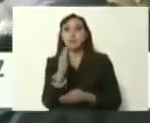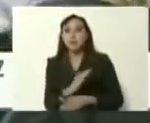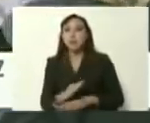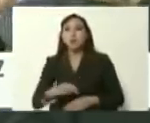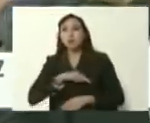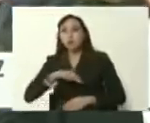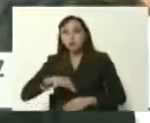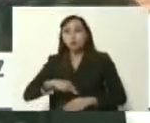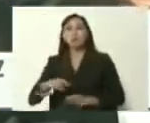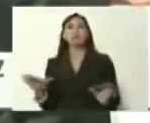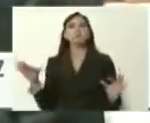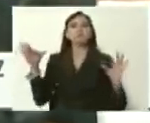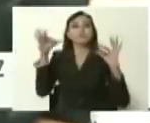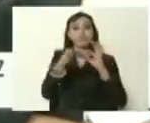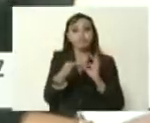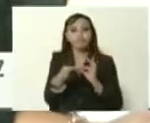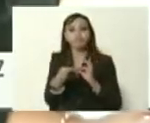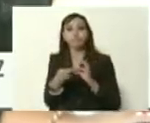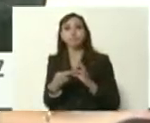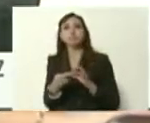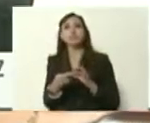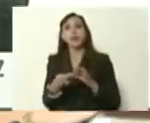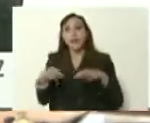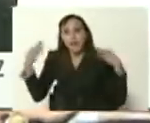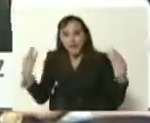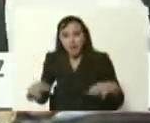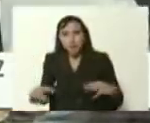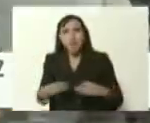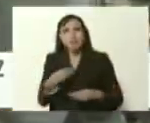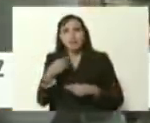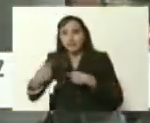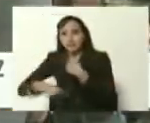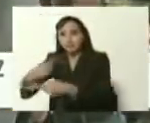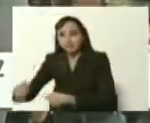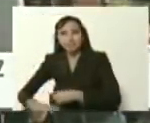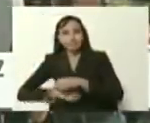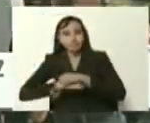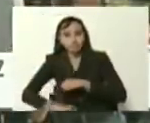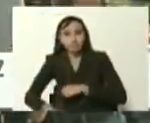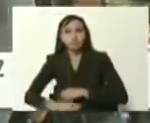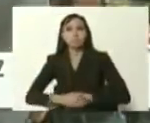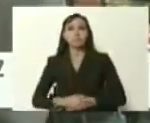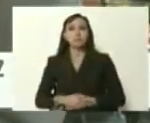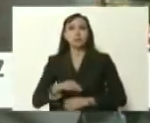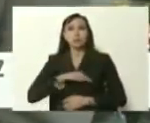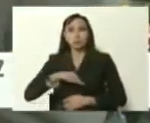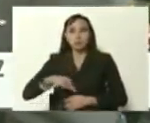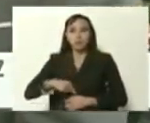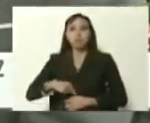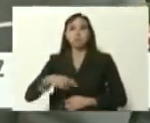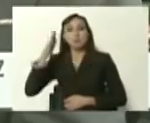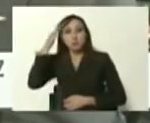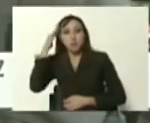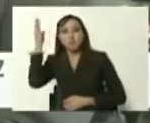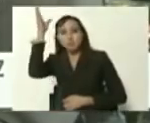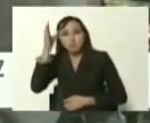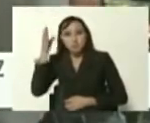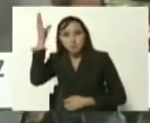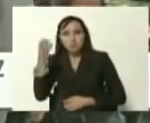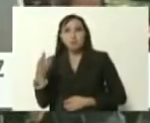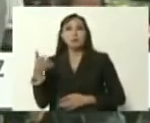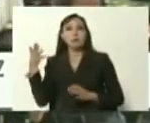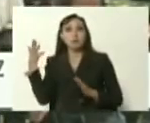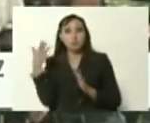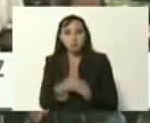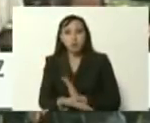separaremos, sino sumado a la naturaleza de la creación, mantenemos en la coherencia de la emulación